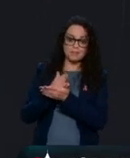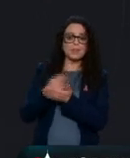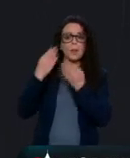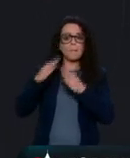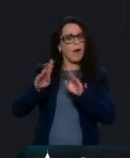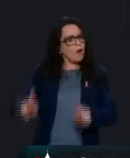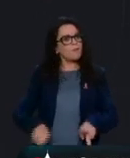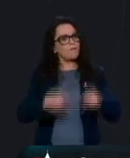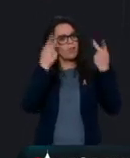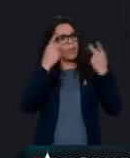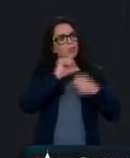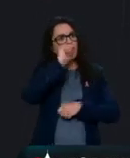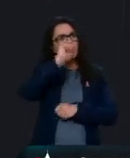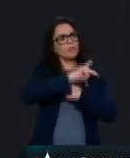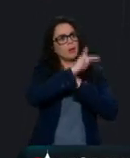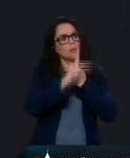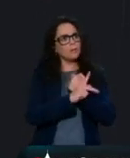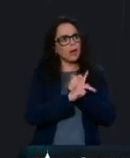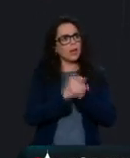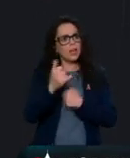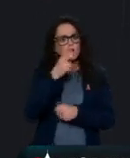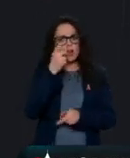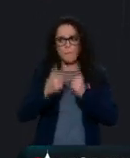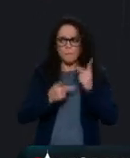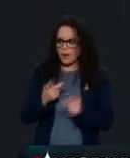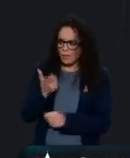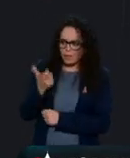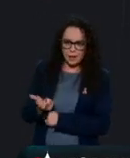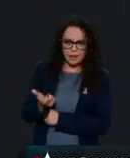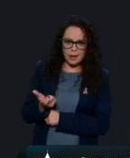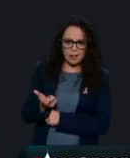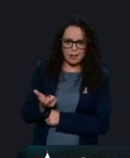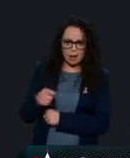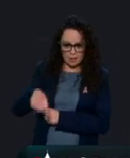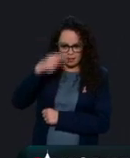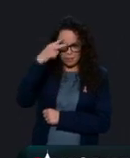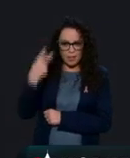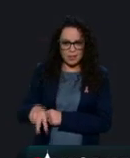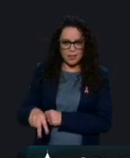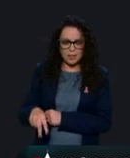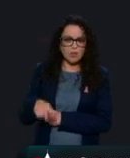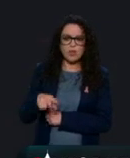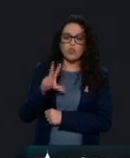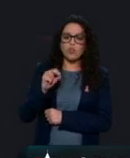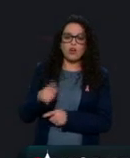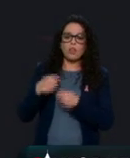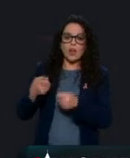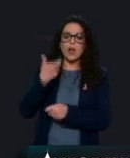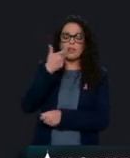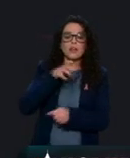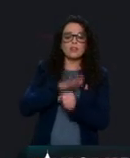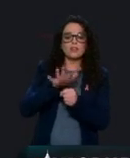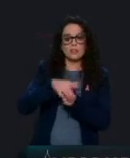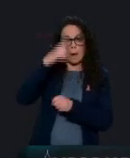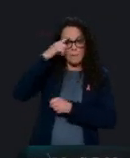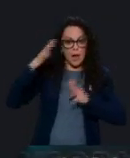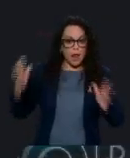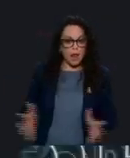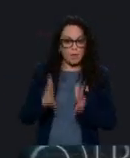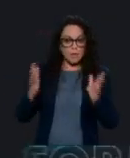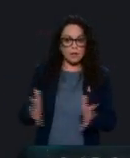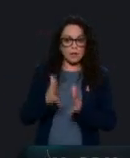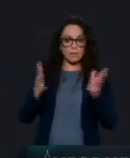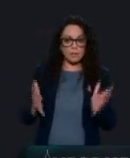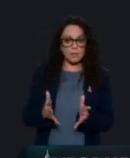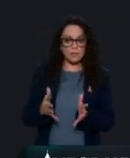y encima no prestan dinero y no sueltan recursos suficientes para impulsar la inversión productiva en el país,